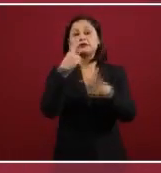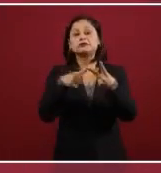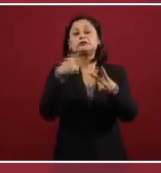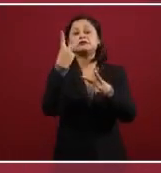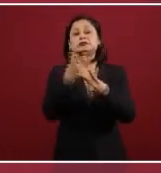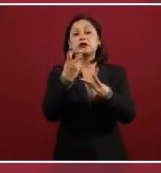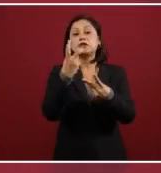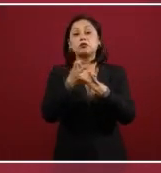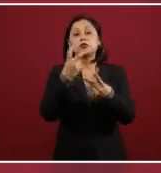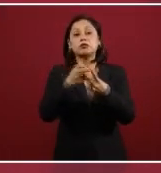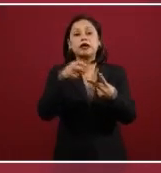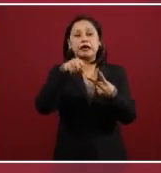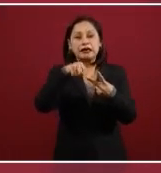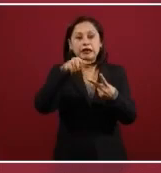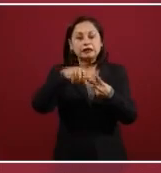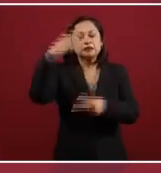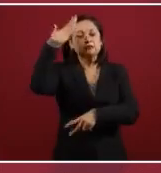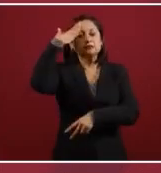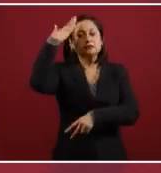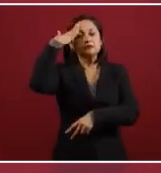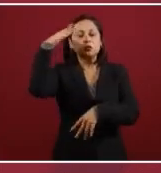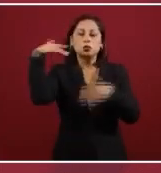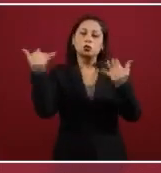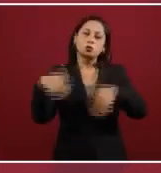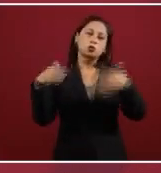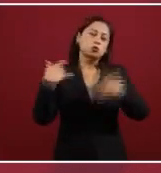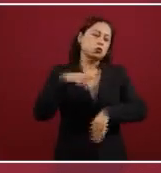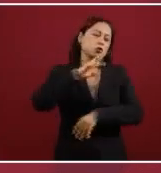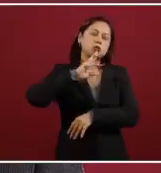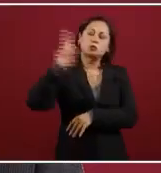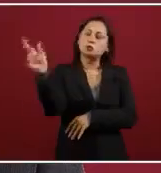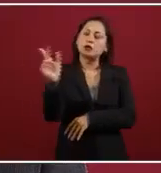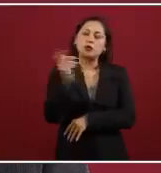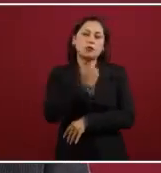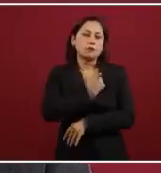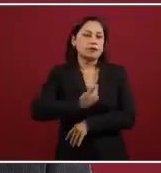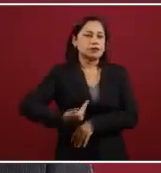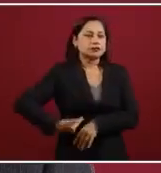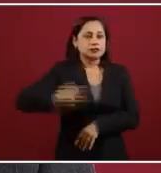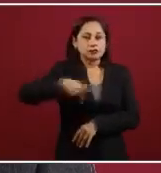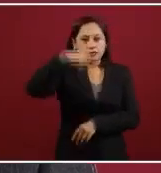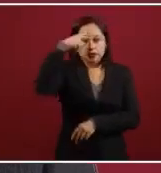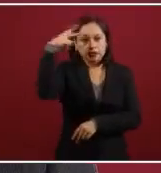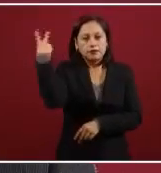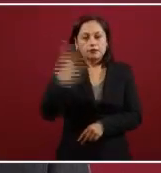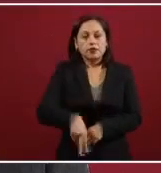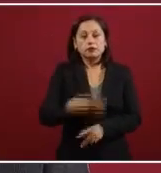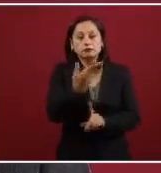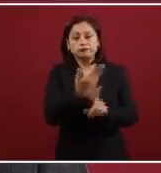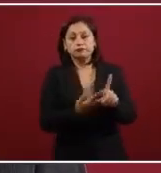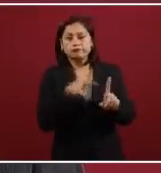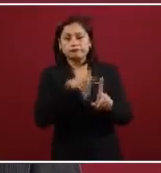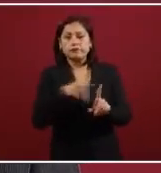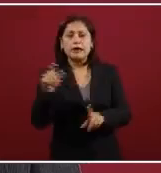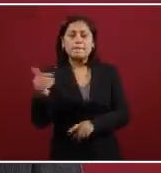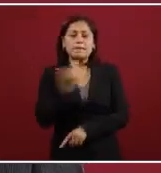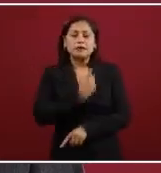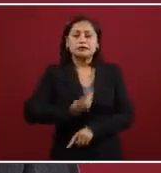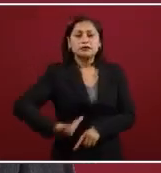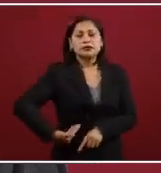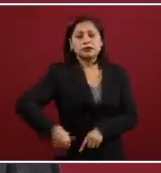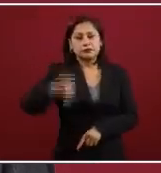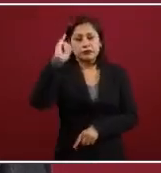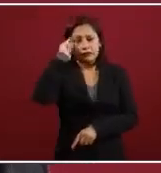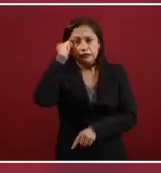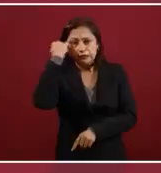presidente que ha habido en la historia de nuestro país, el presidente indígena zapoteco